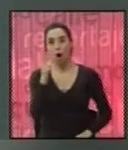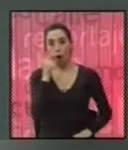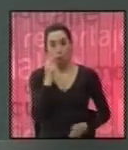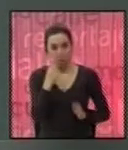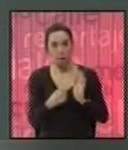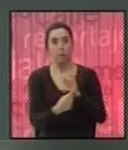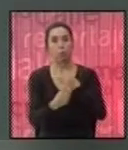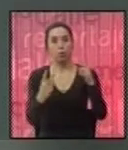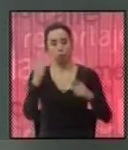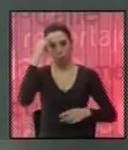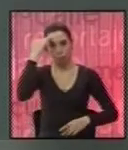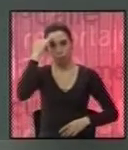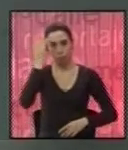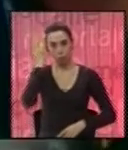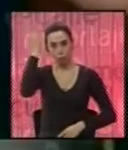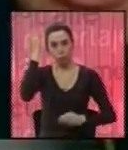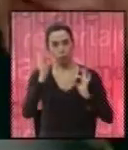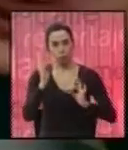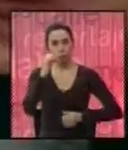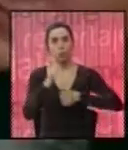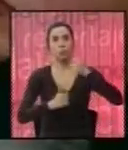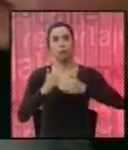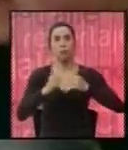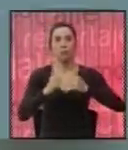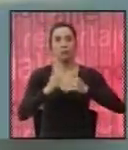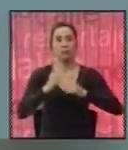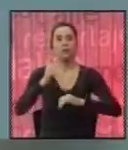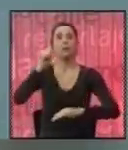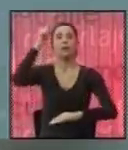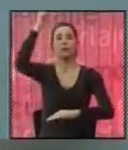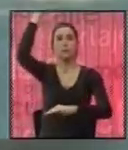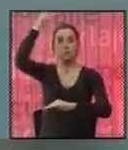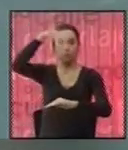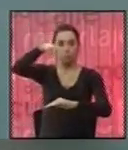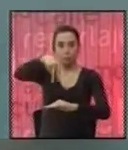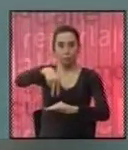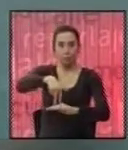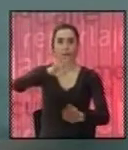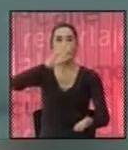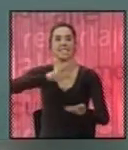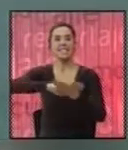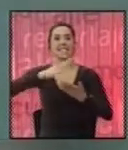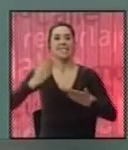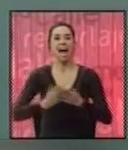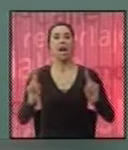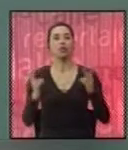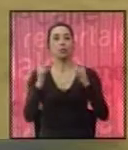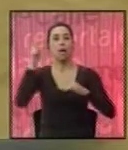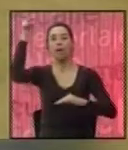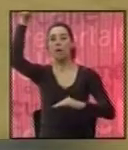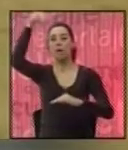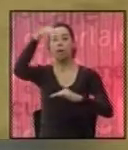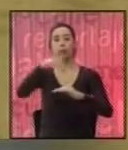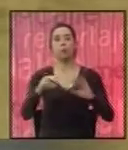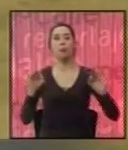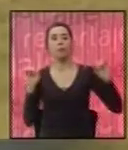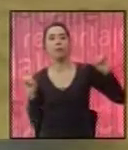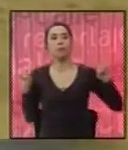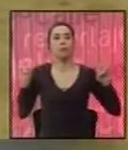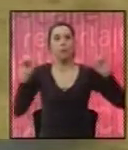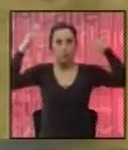demostró toda su destreza y profesionalismo para tocar suelo sano y salvo, tras un aterrizaje perfecto en